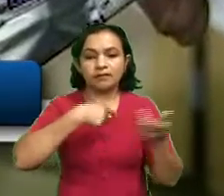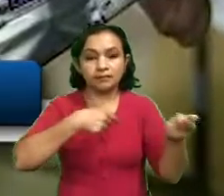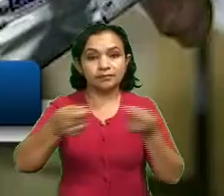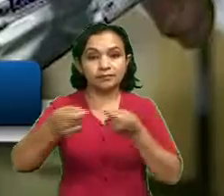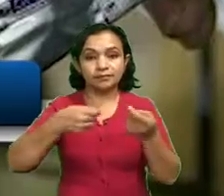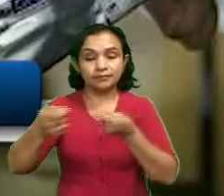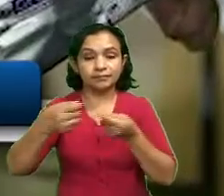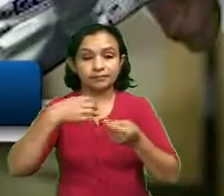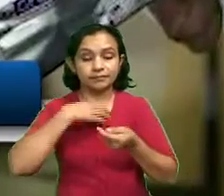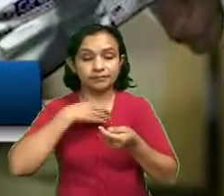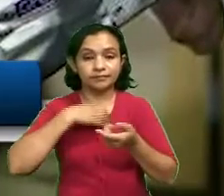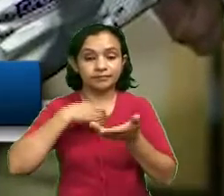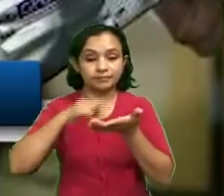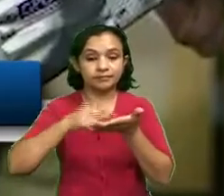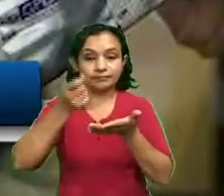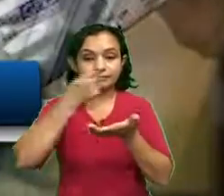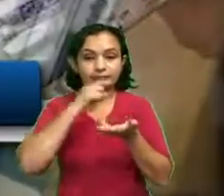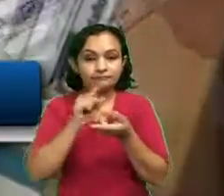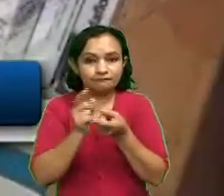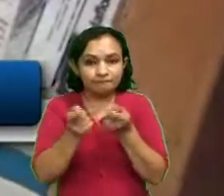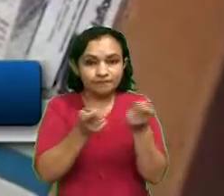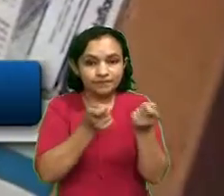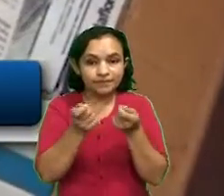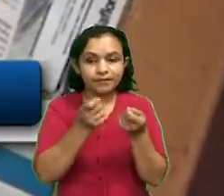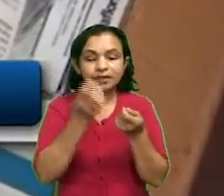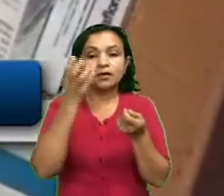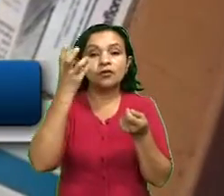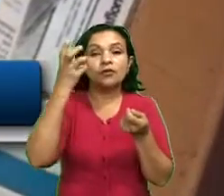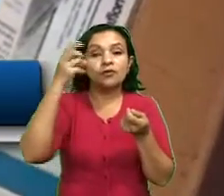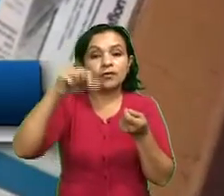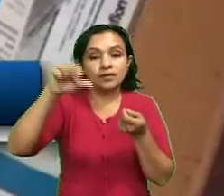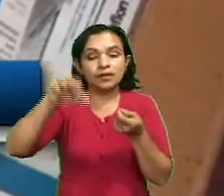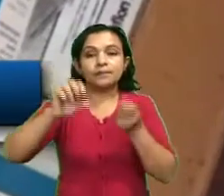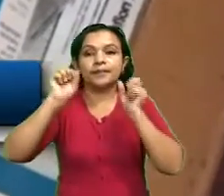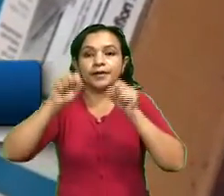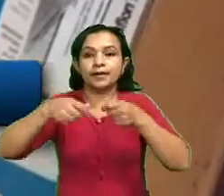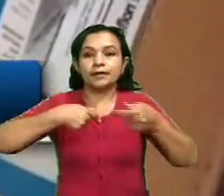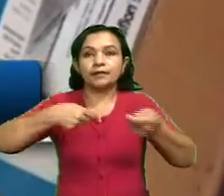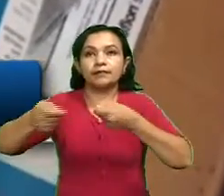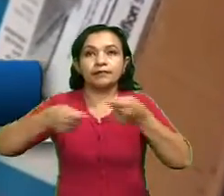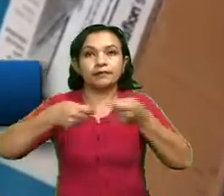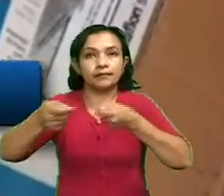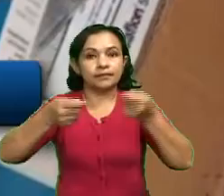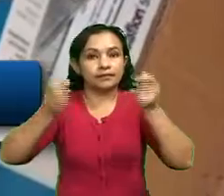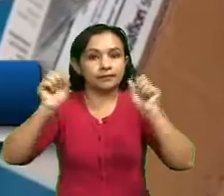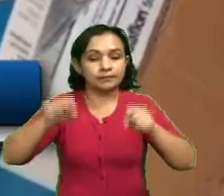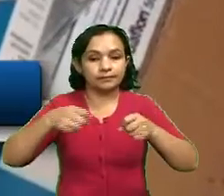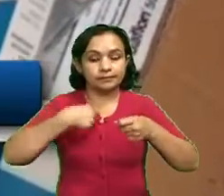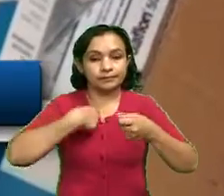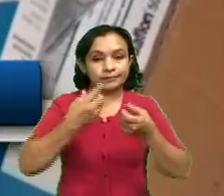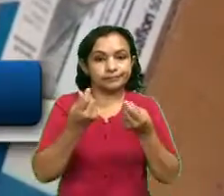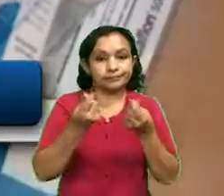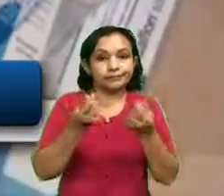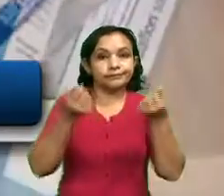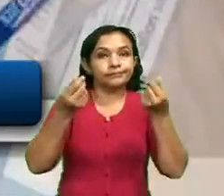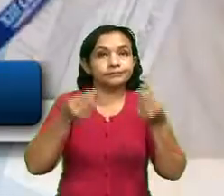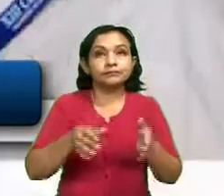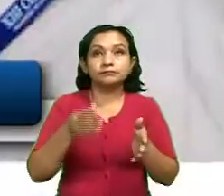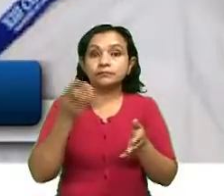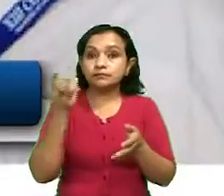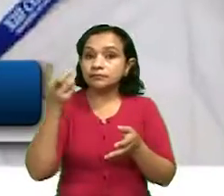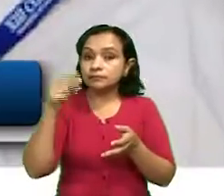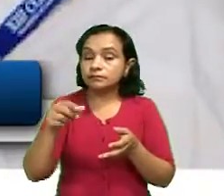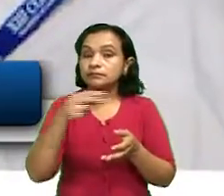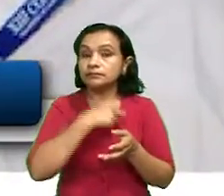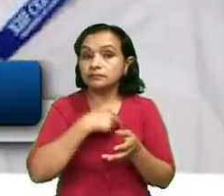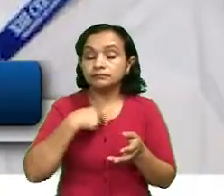que dueña de la farmacia manipula en la fecha de vencimiento para poder venderlo y no perder ellos su dinero, pero más bien lo que le hace es